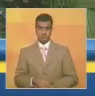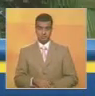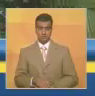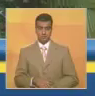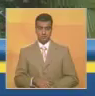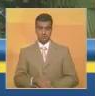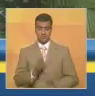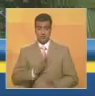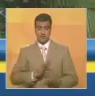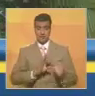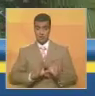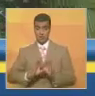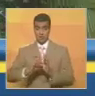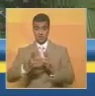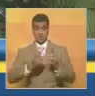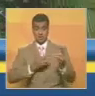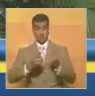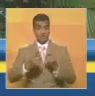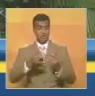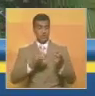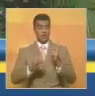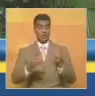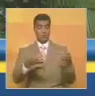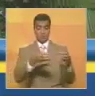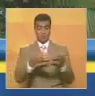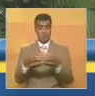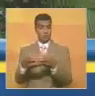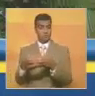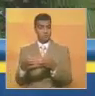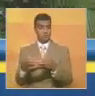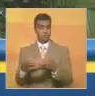vinculados, relacionados con algún grupo